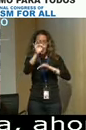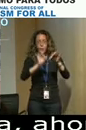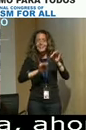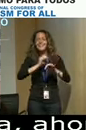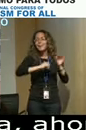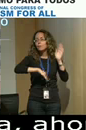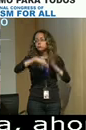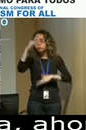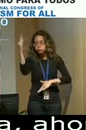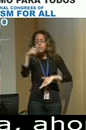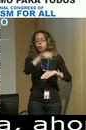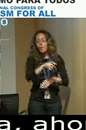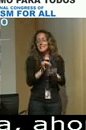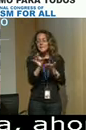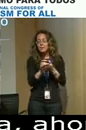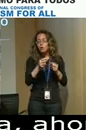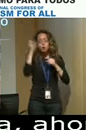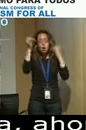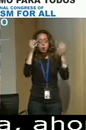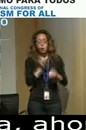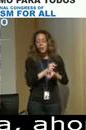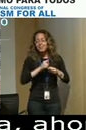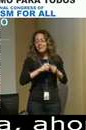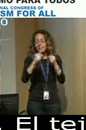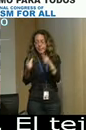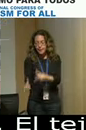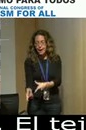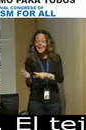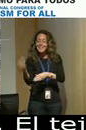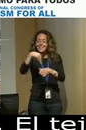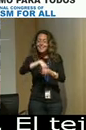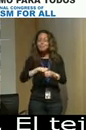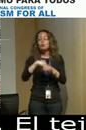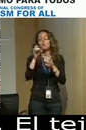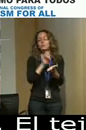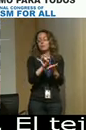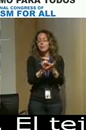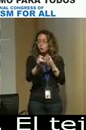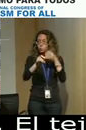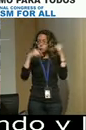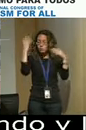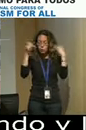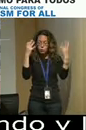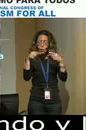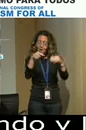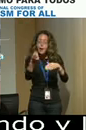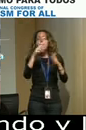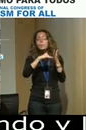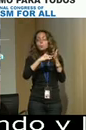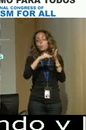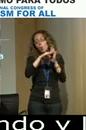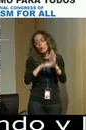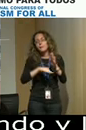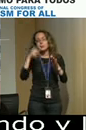esas asociaciones, prestan servicios de ocio y dentro de ese paquete de servicios de ocio desarrollan programas turísticos. Entonces,